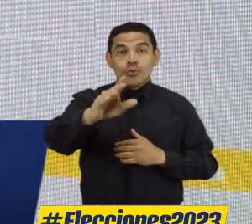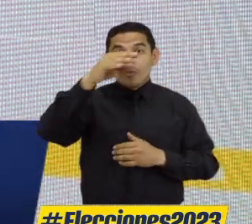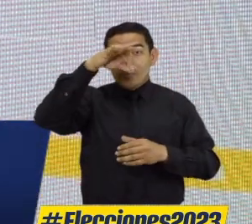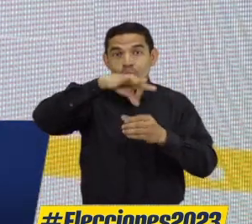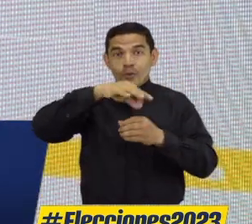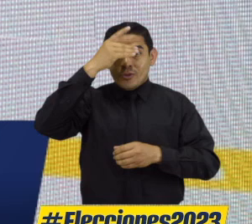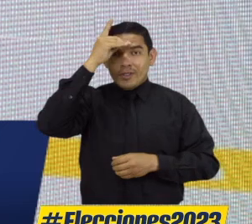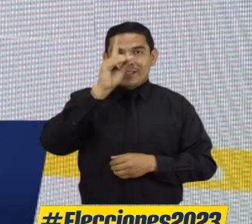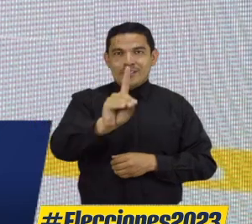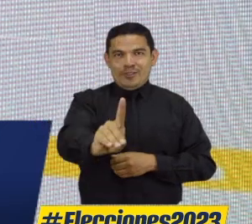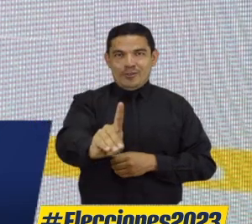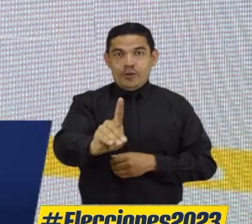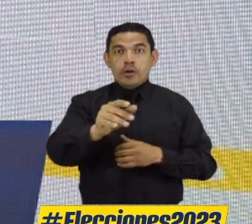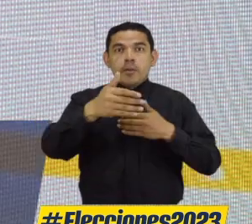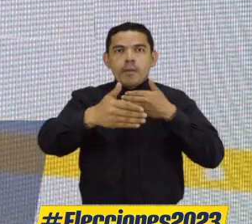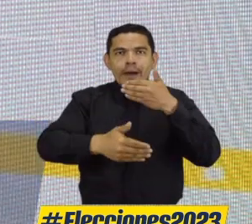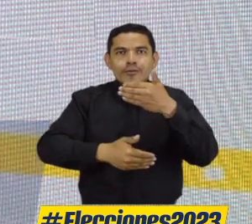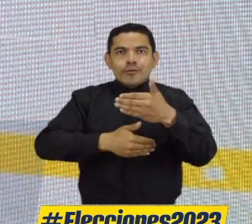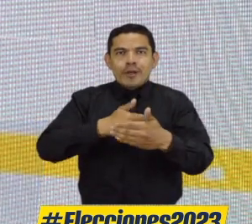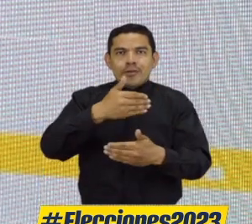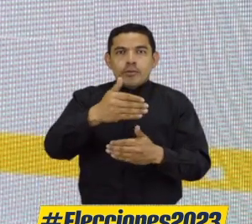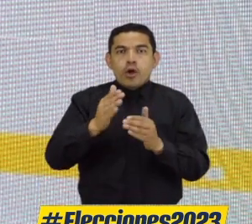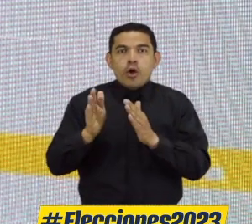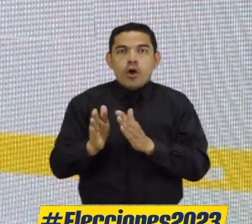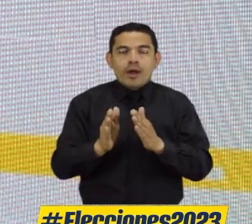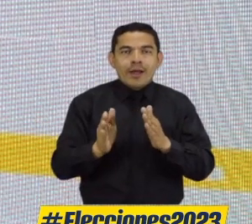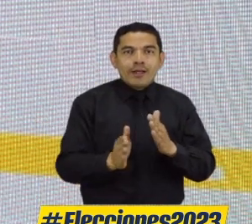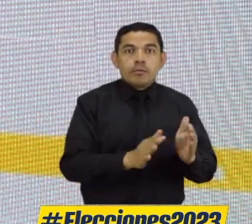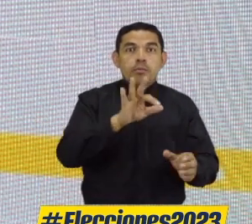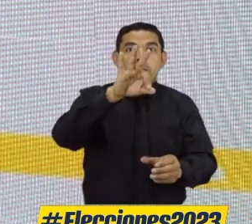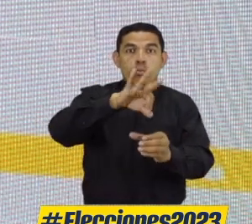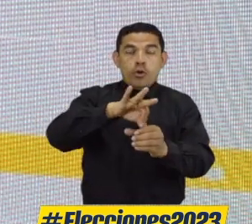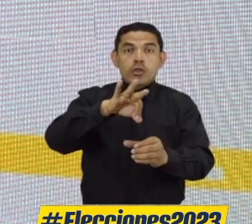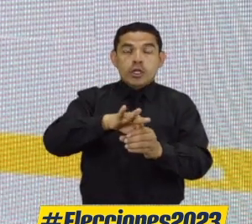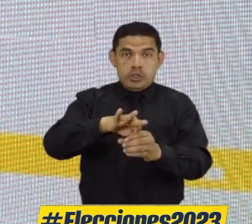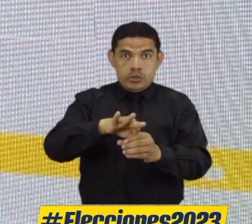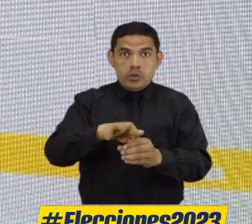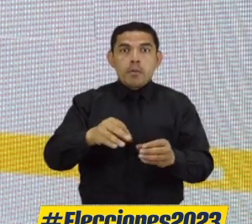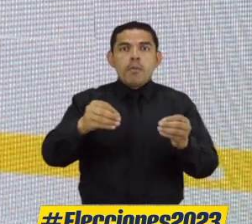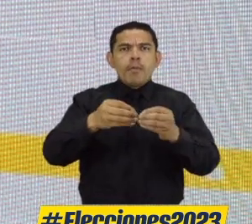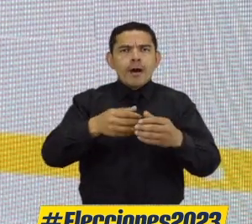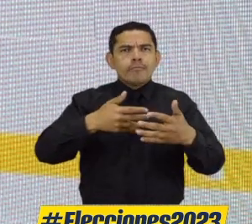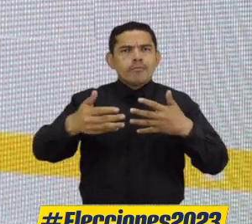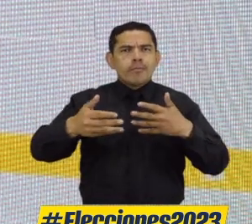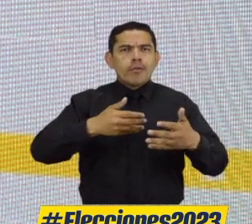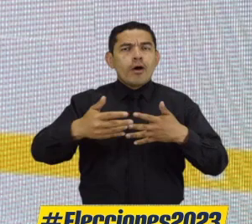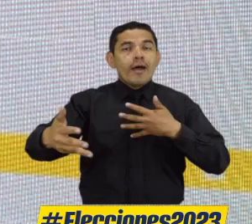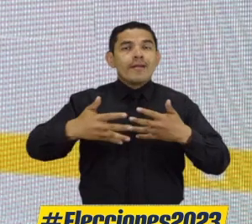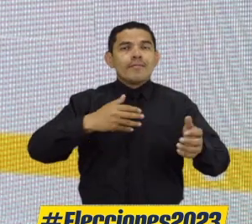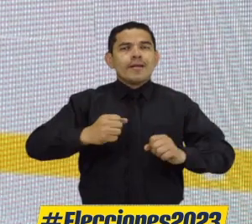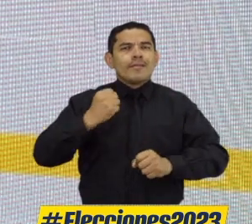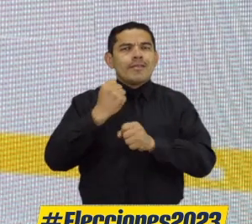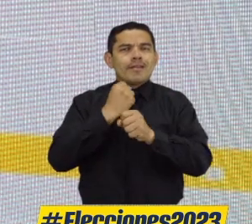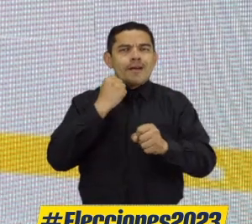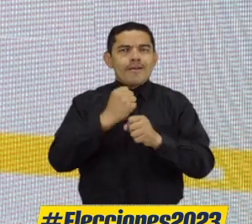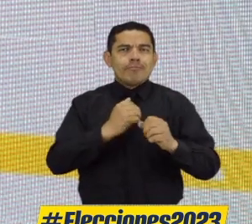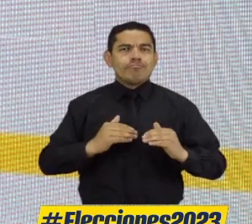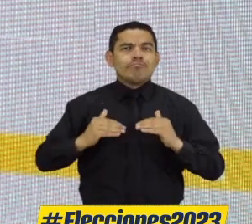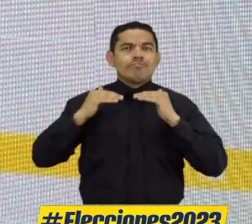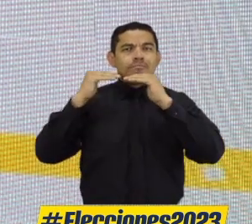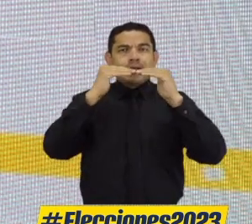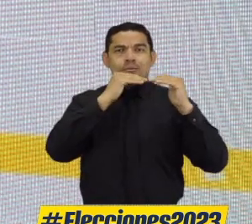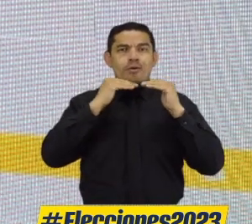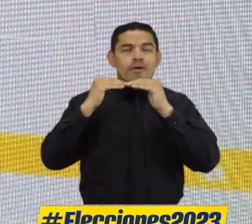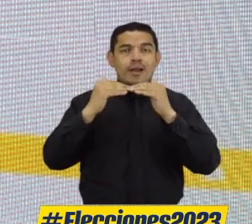este espacio conoceremos paso a paso cómo se organizan las elecciones y el trabajo transparente, altamente técnico y democrático que realiza